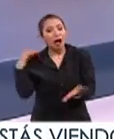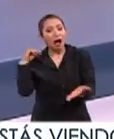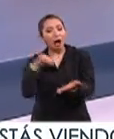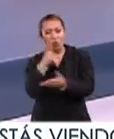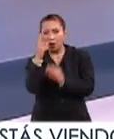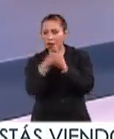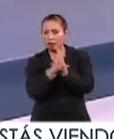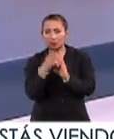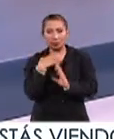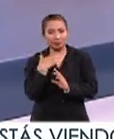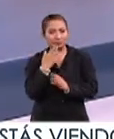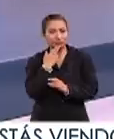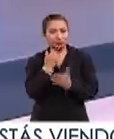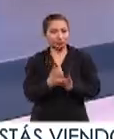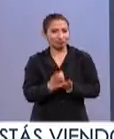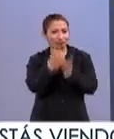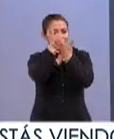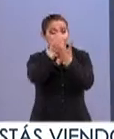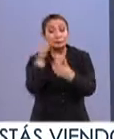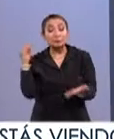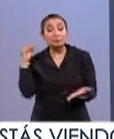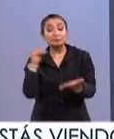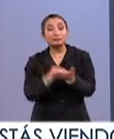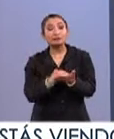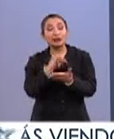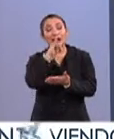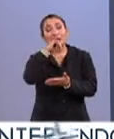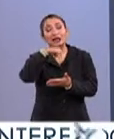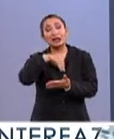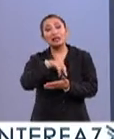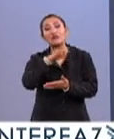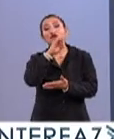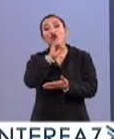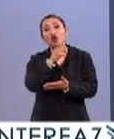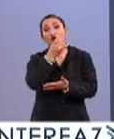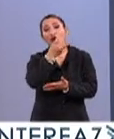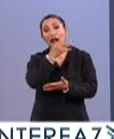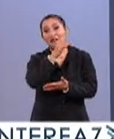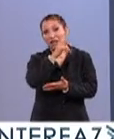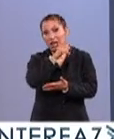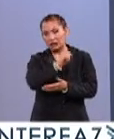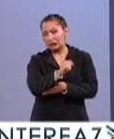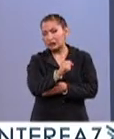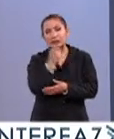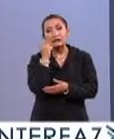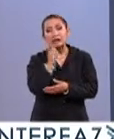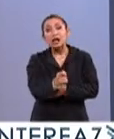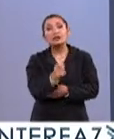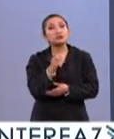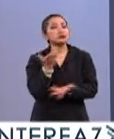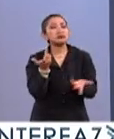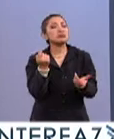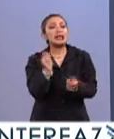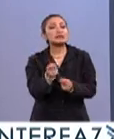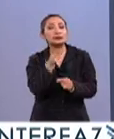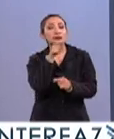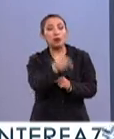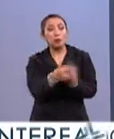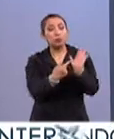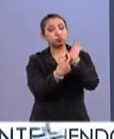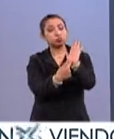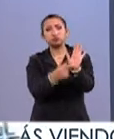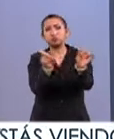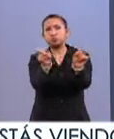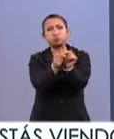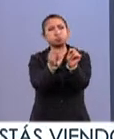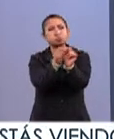una cosa que es muy útil. Les pusimos infografías, creo que así se dice, que no son otra cosa más que una presentación